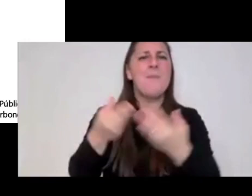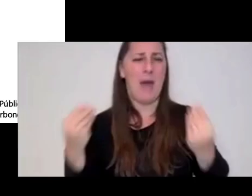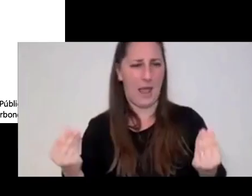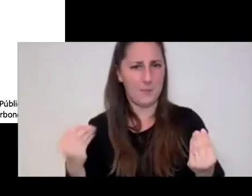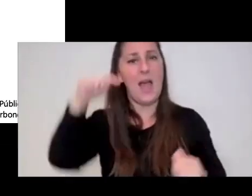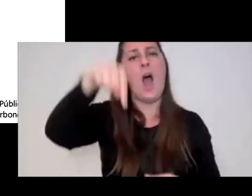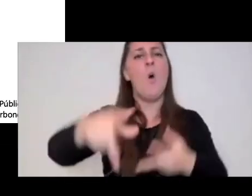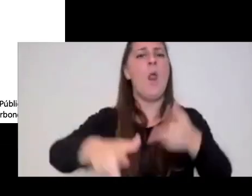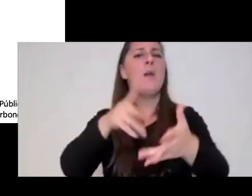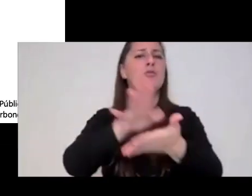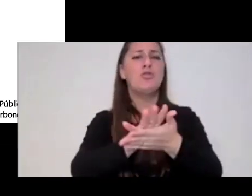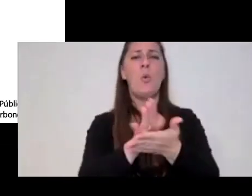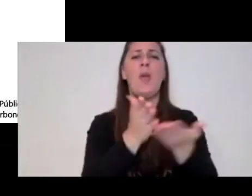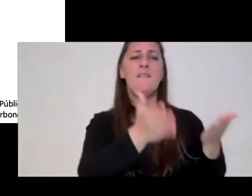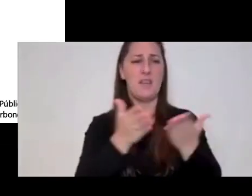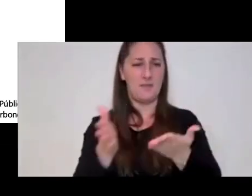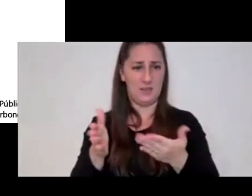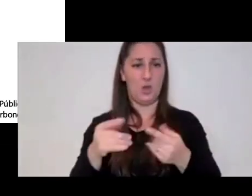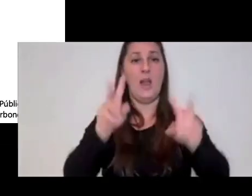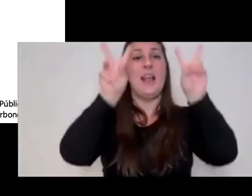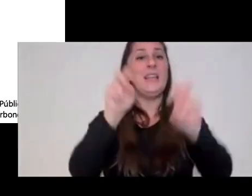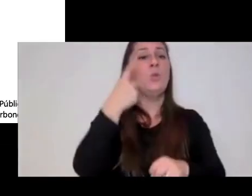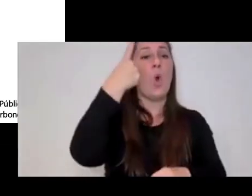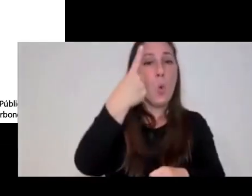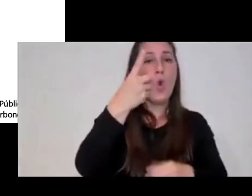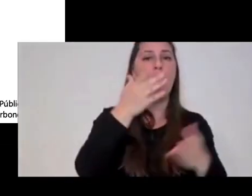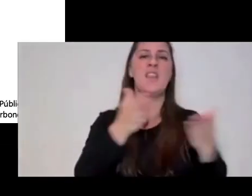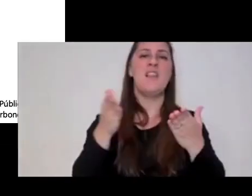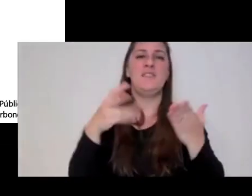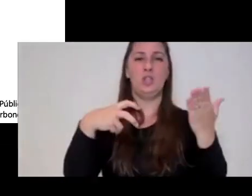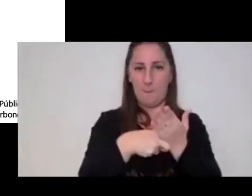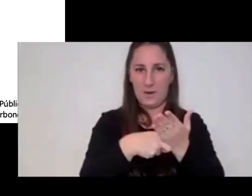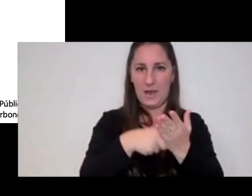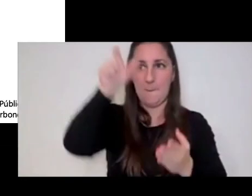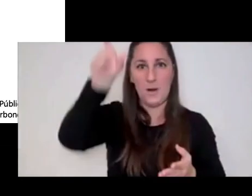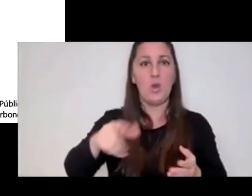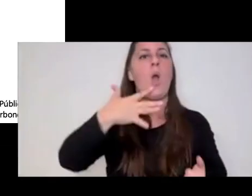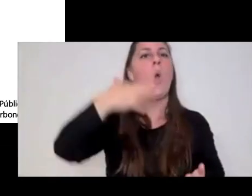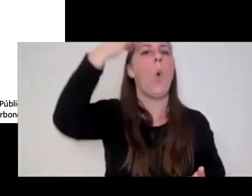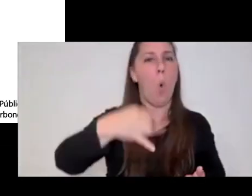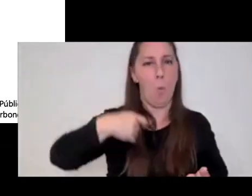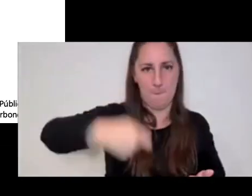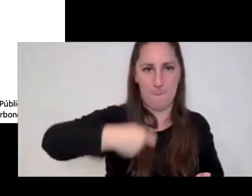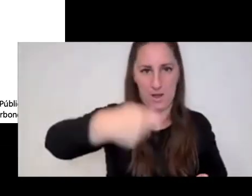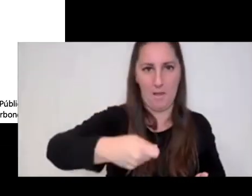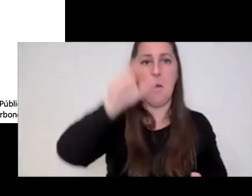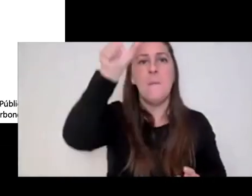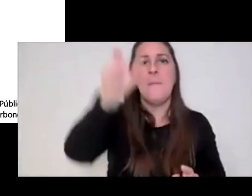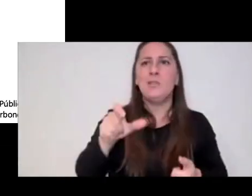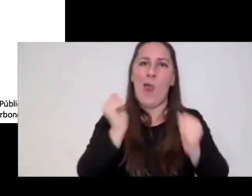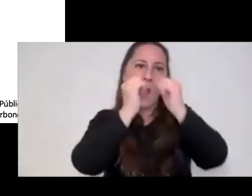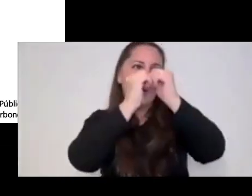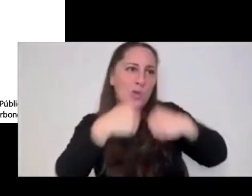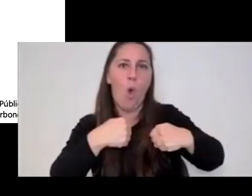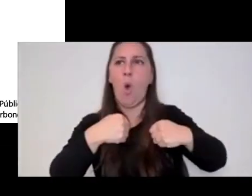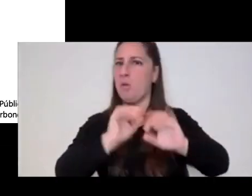1, recordemos, se orienta a los beneficios fiscales de contribuyentes cumplidores, es decir, aquel que no tiene nada que esconderle a la autoridad fiscal, todo